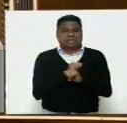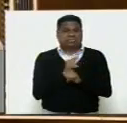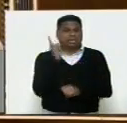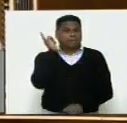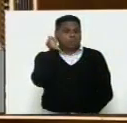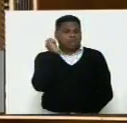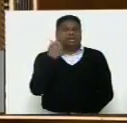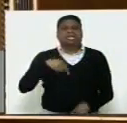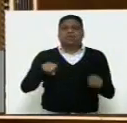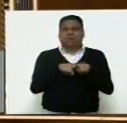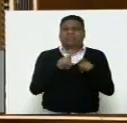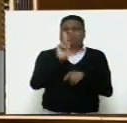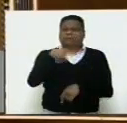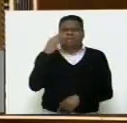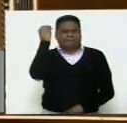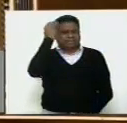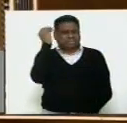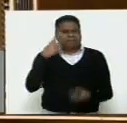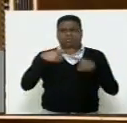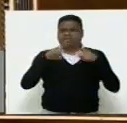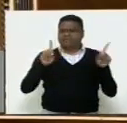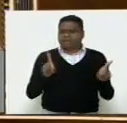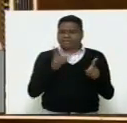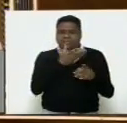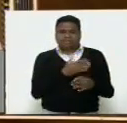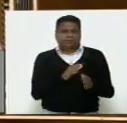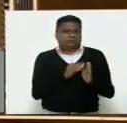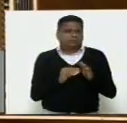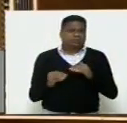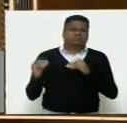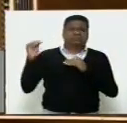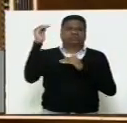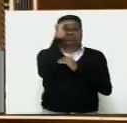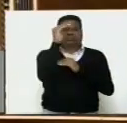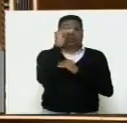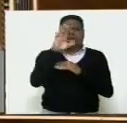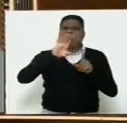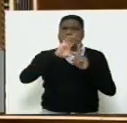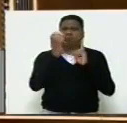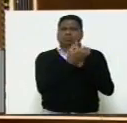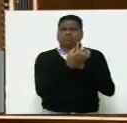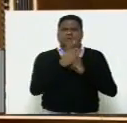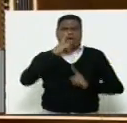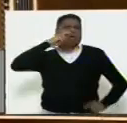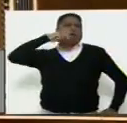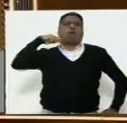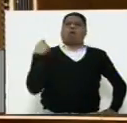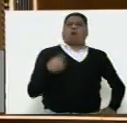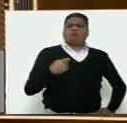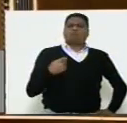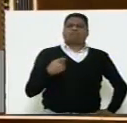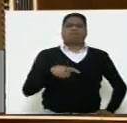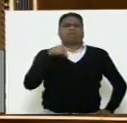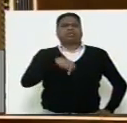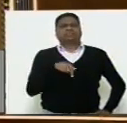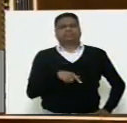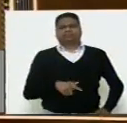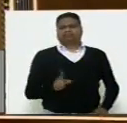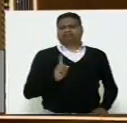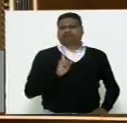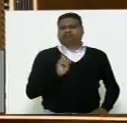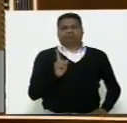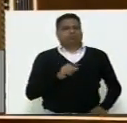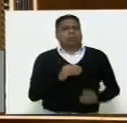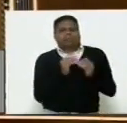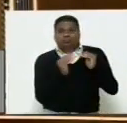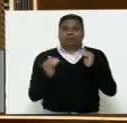una concepción distinta de superación de la cultura del machismo, que está en la esencia del modelo capitalista, creemos en la